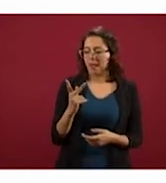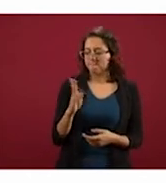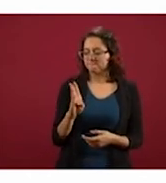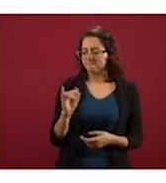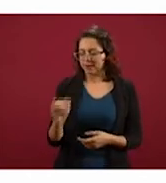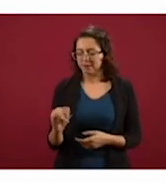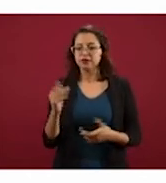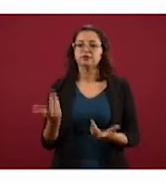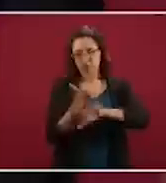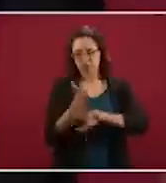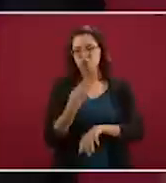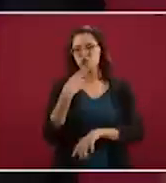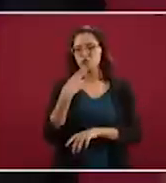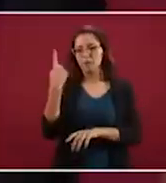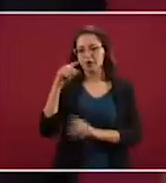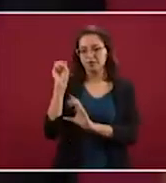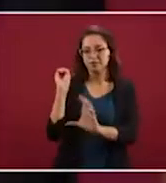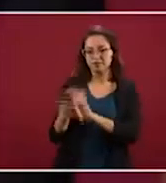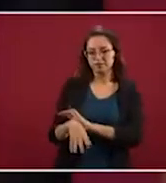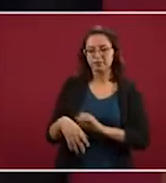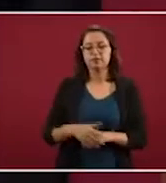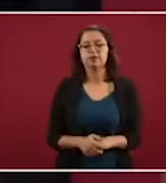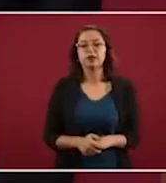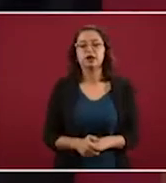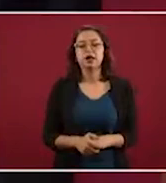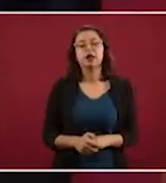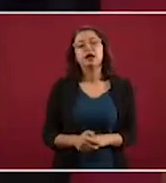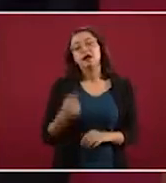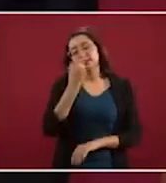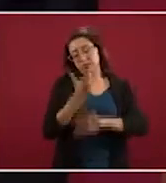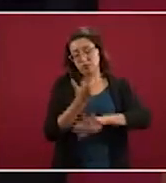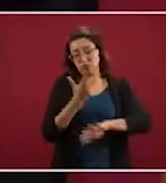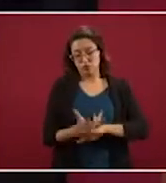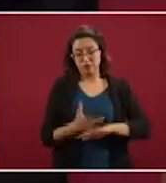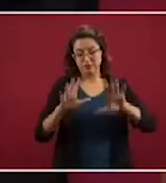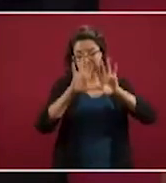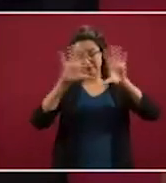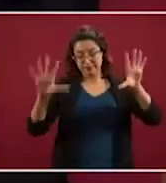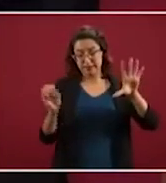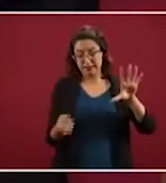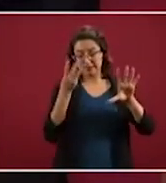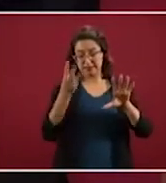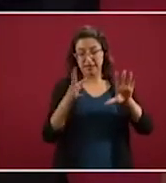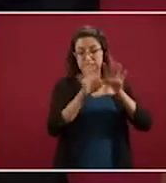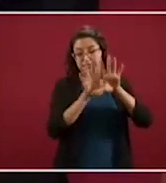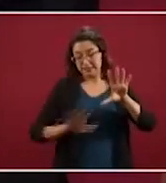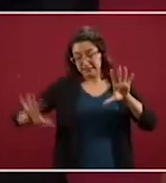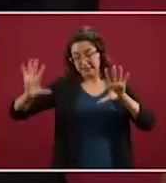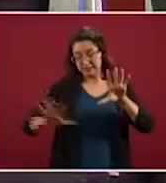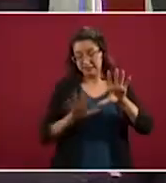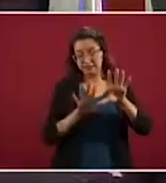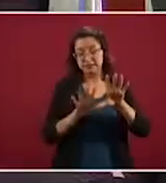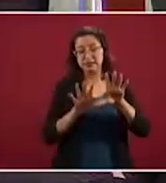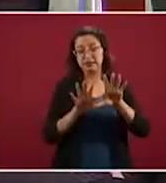generan empleo dividimos los eeuu en tres zonas la costa pacífico la